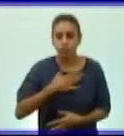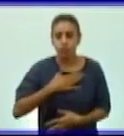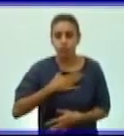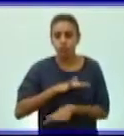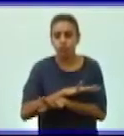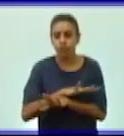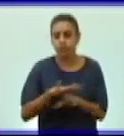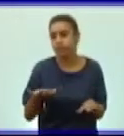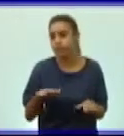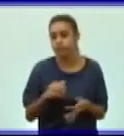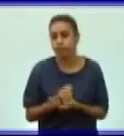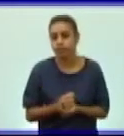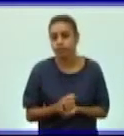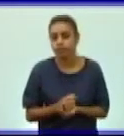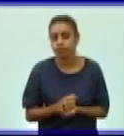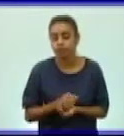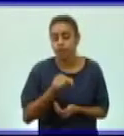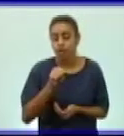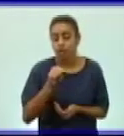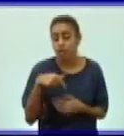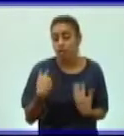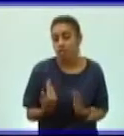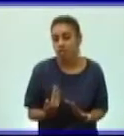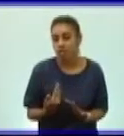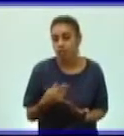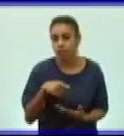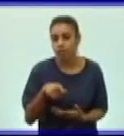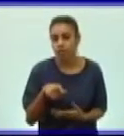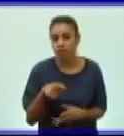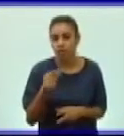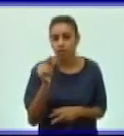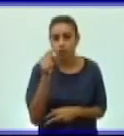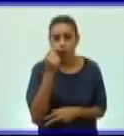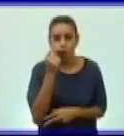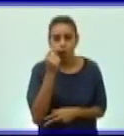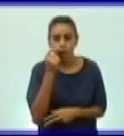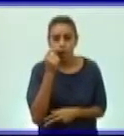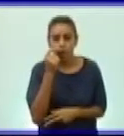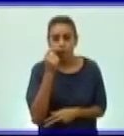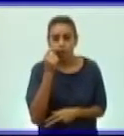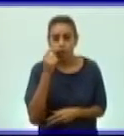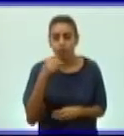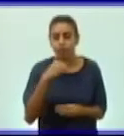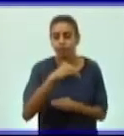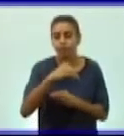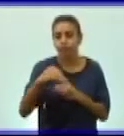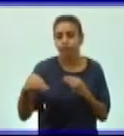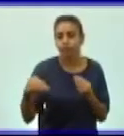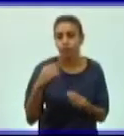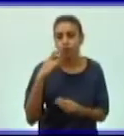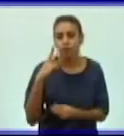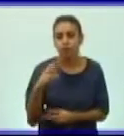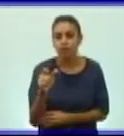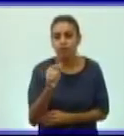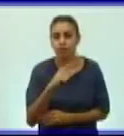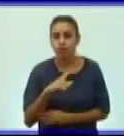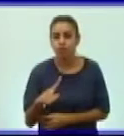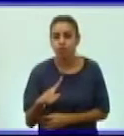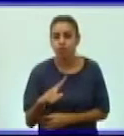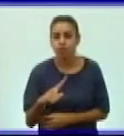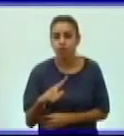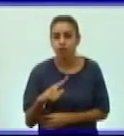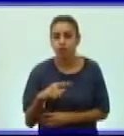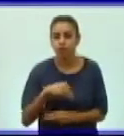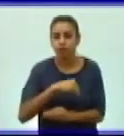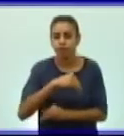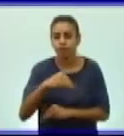un principio, la política que va a poner en marcha Mikhail Gorbachev, y es democratizar la vida social y realizar una reforma económica.